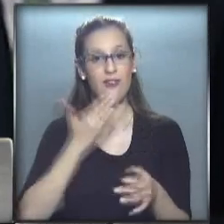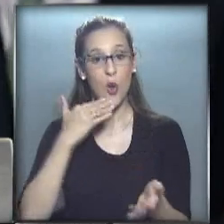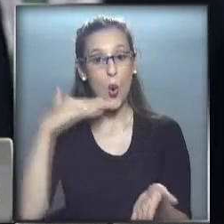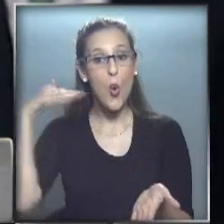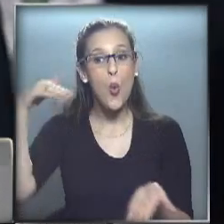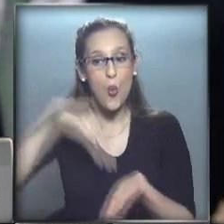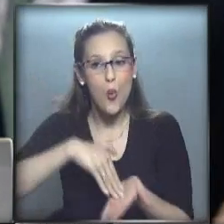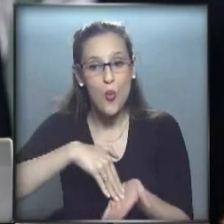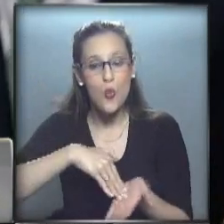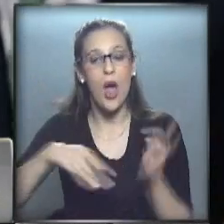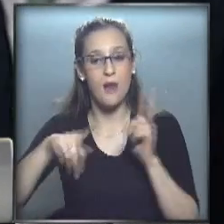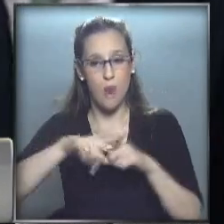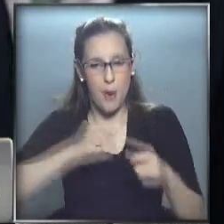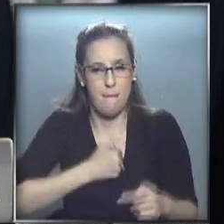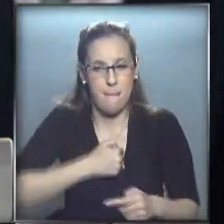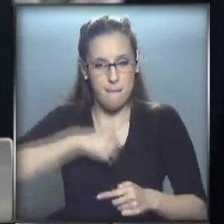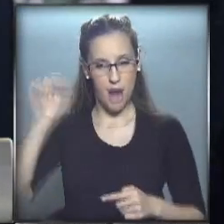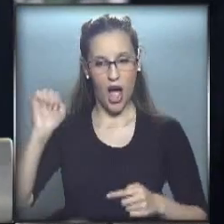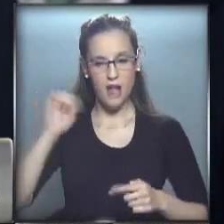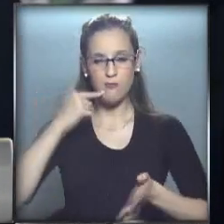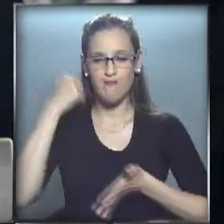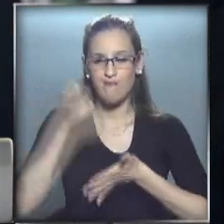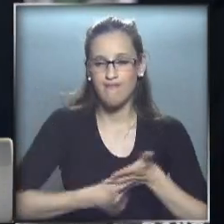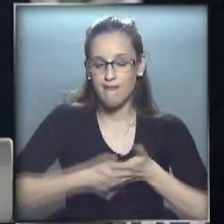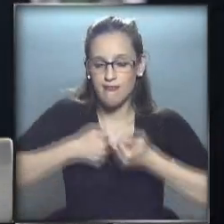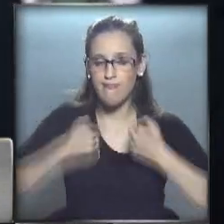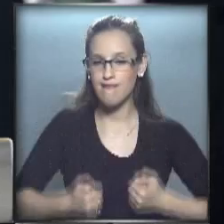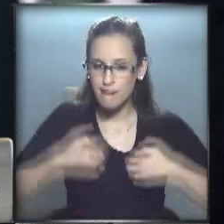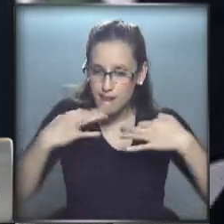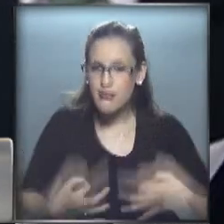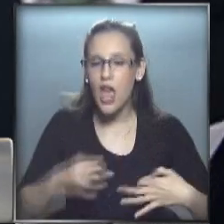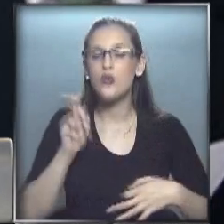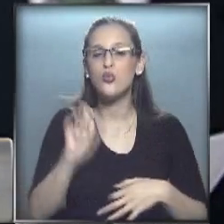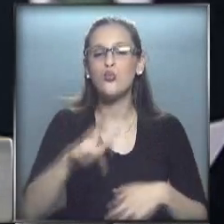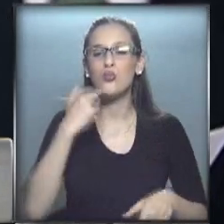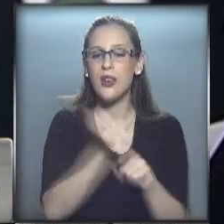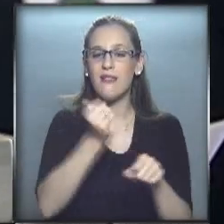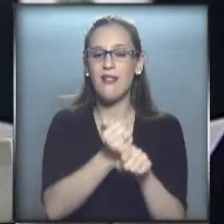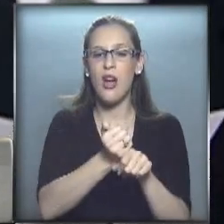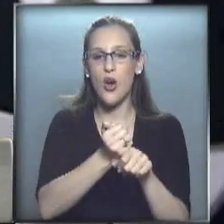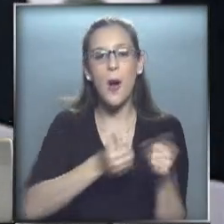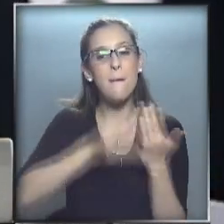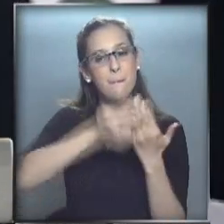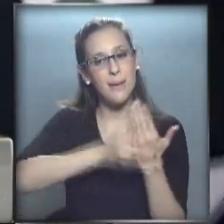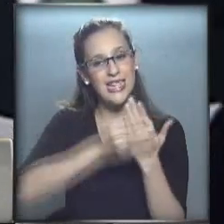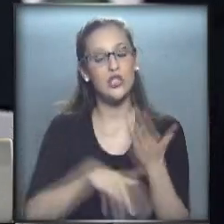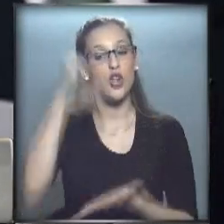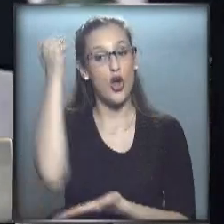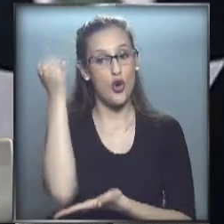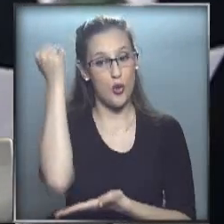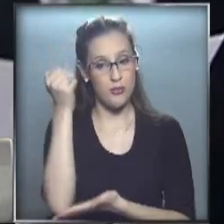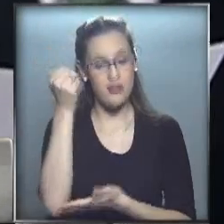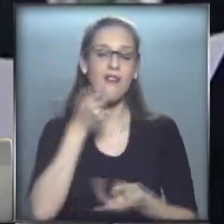juráis, por la patria desempeñar con lealtad y patriotismo el cargo de Ministro de Economía y